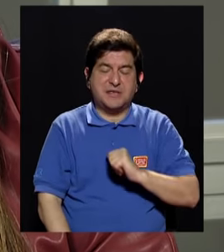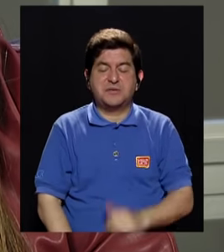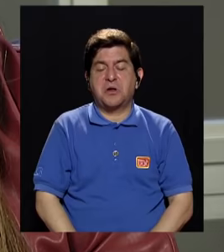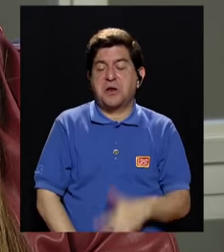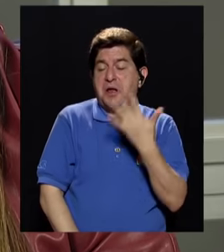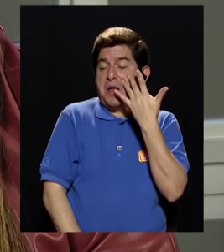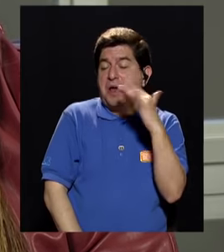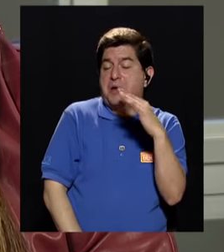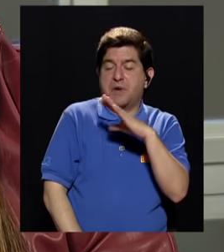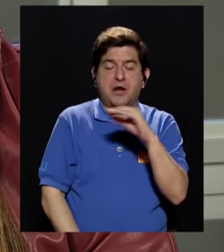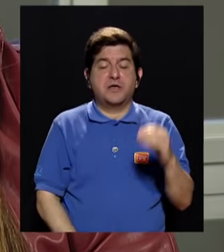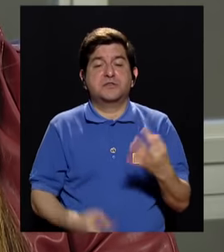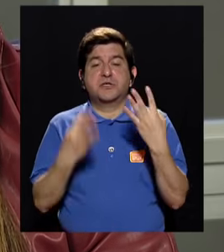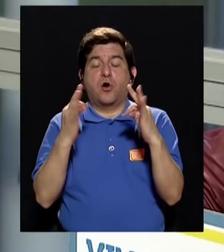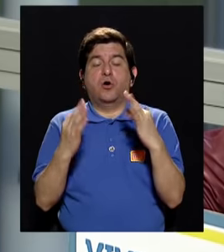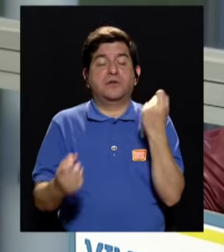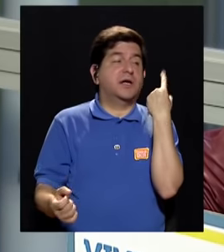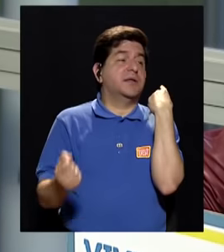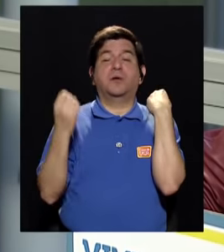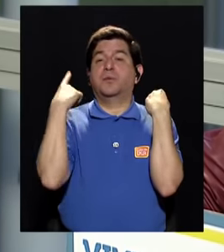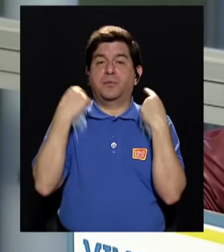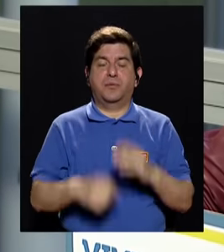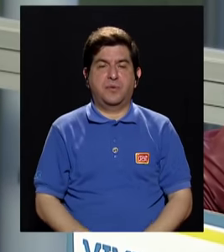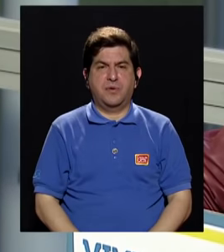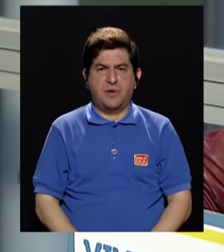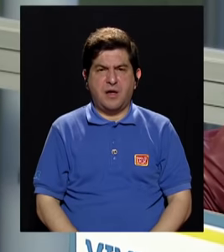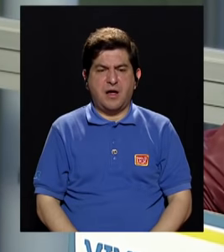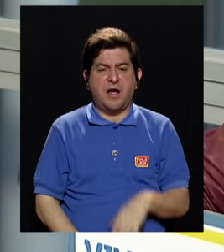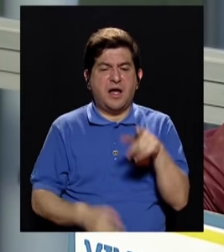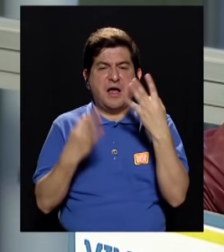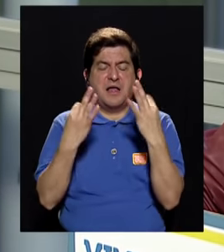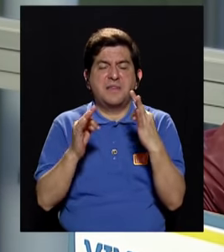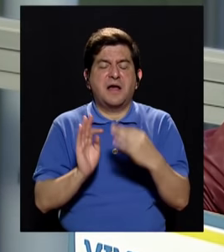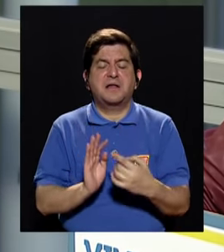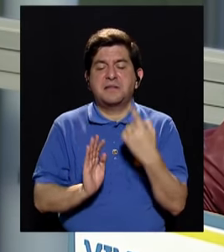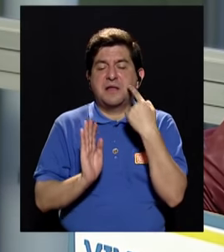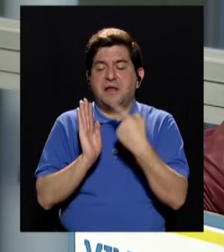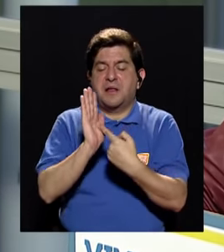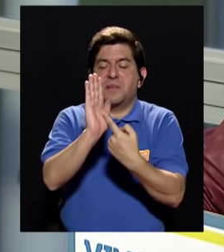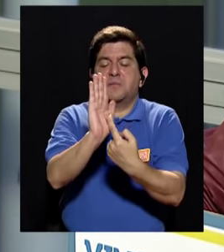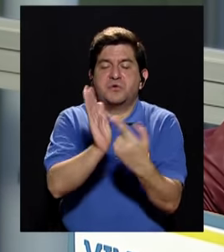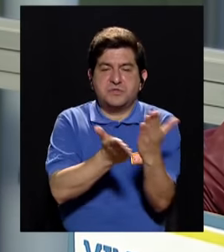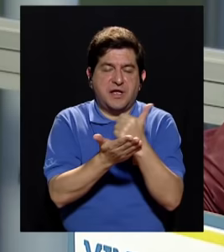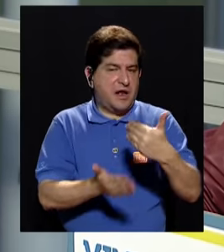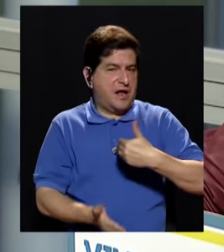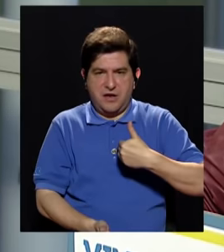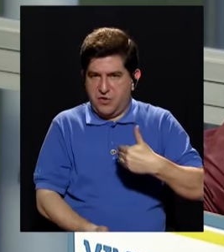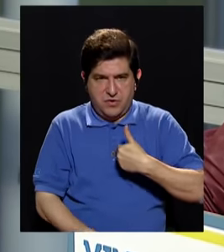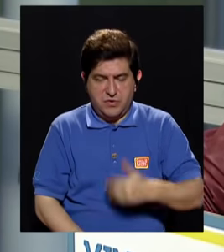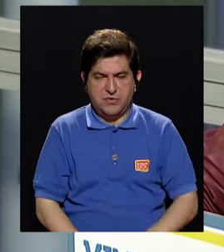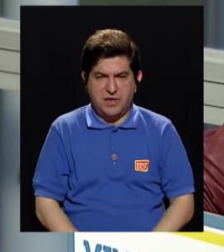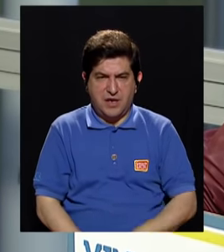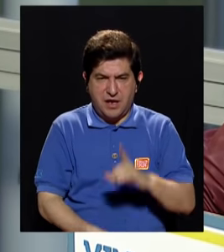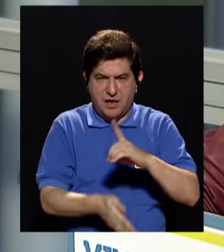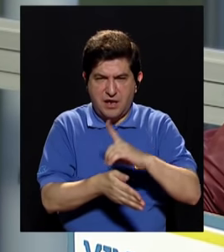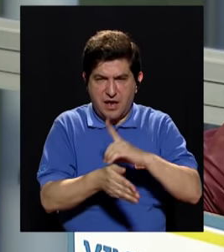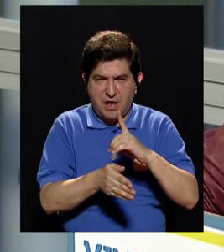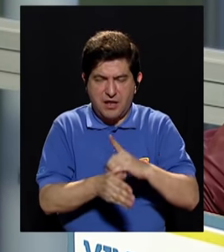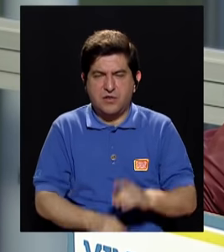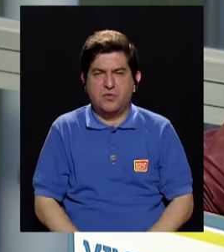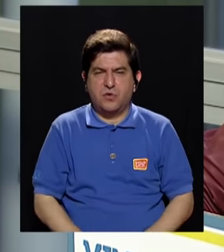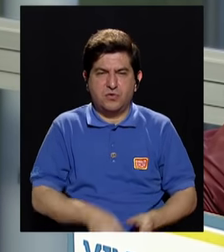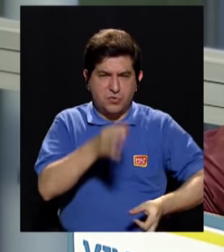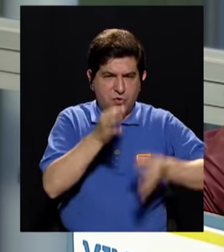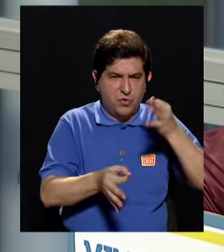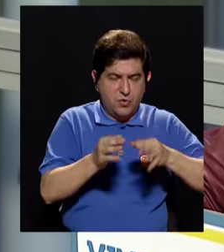simuladora o disimulador porque simulación porque va a simular que tiene algo que no tiene Entonces el médico forense